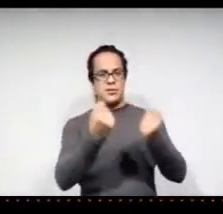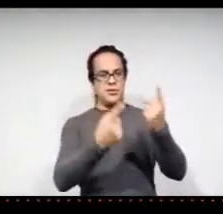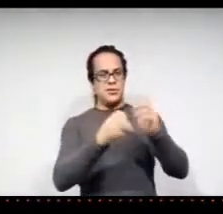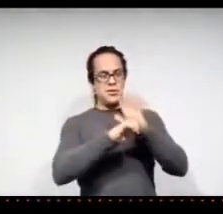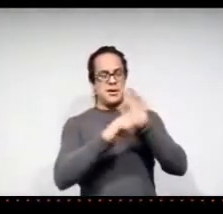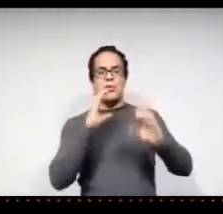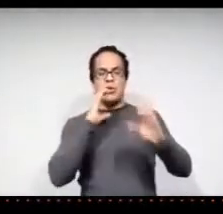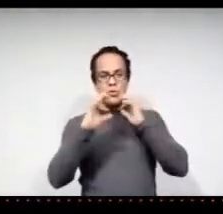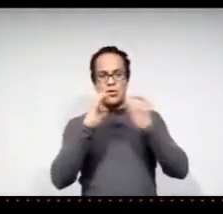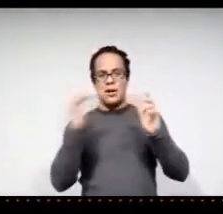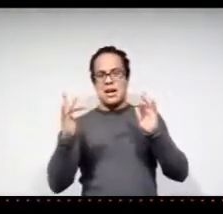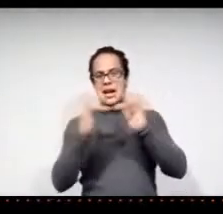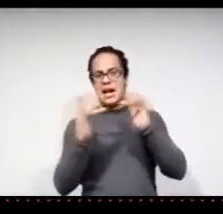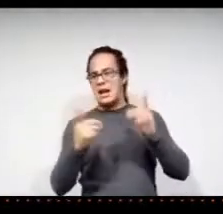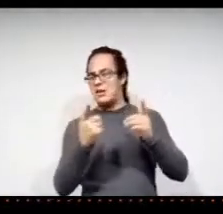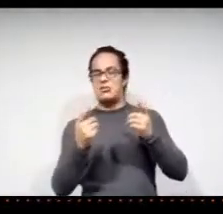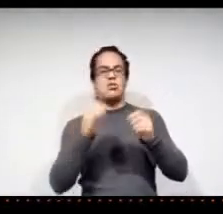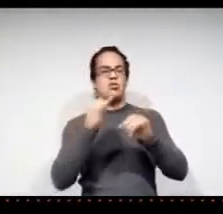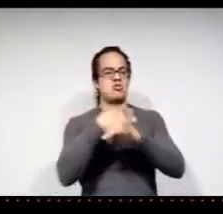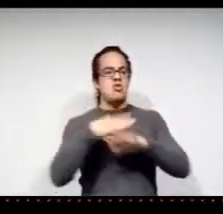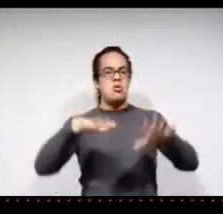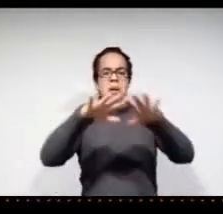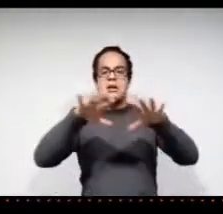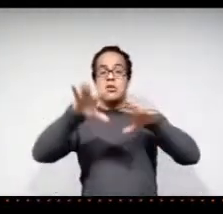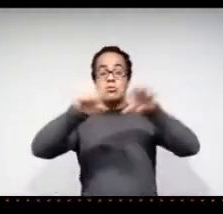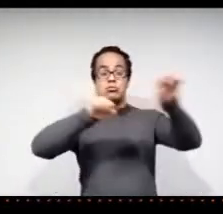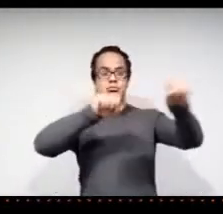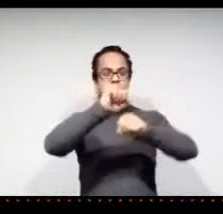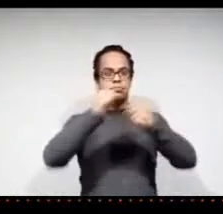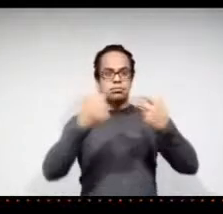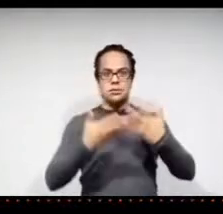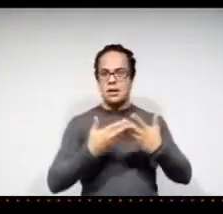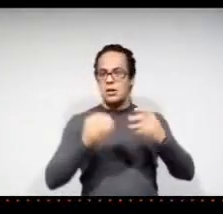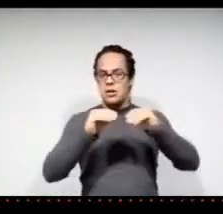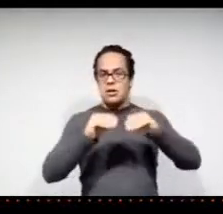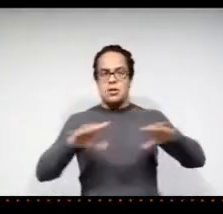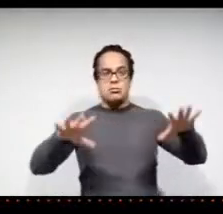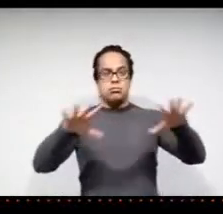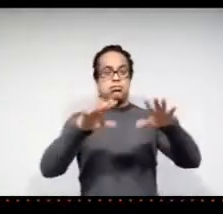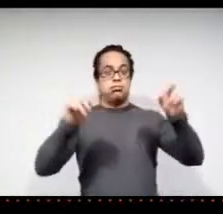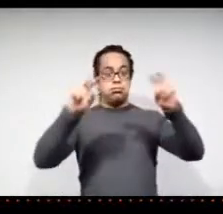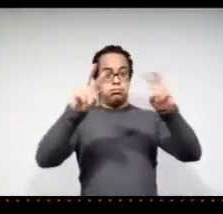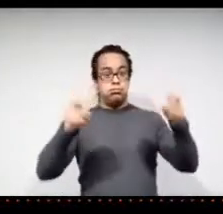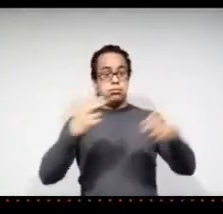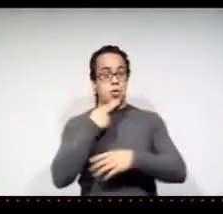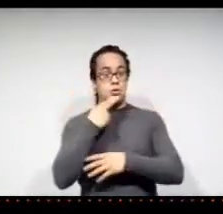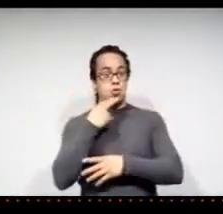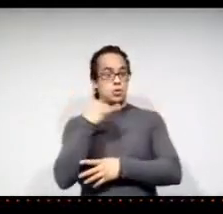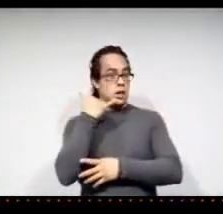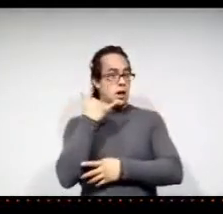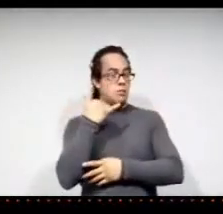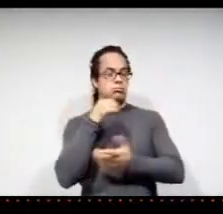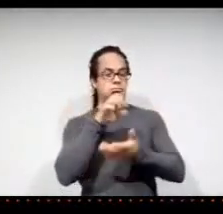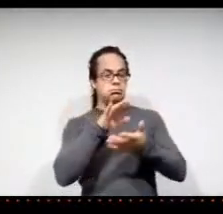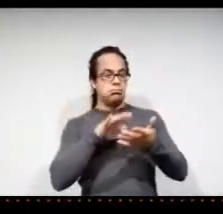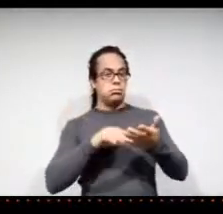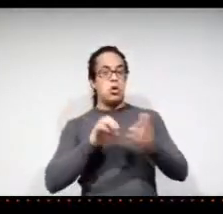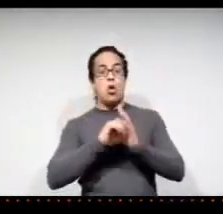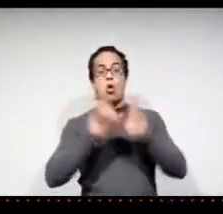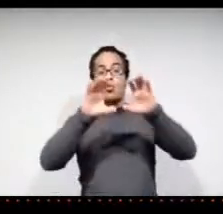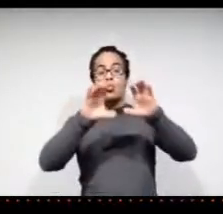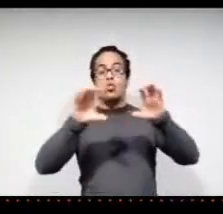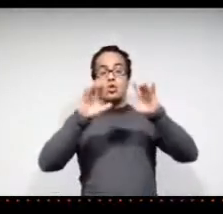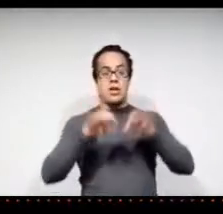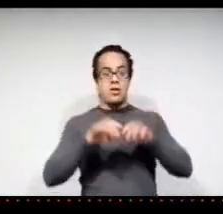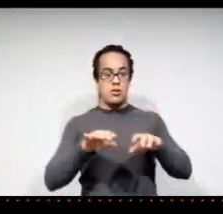la socialización, el acceso a la información, se empezó a correr hacia el uso de estos dispositivos. Hoy, en esta lógica de